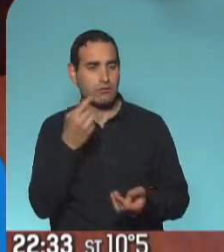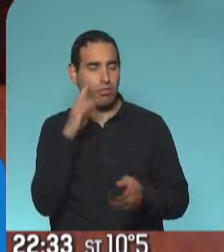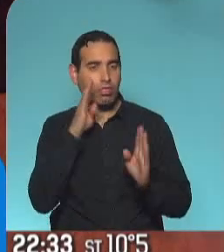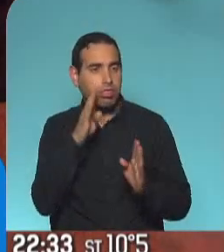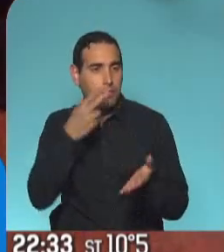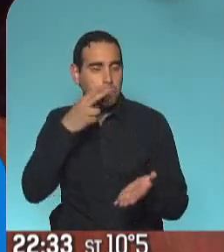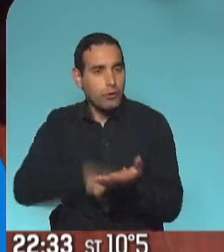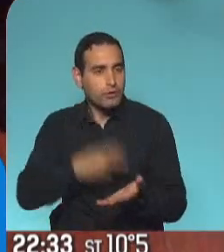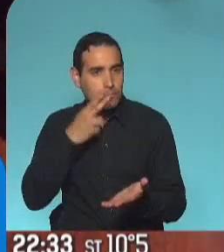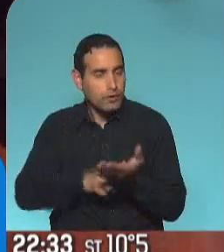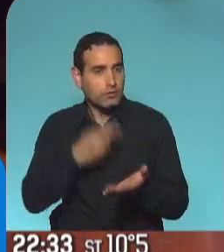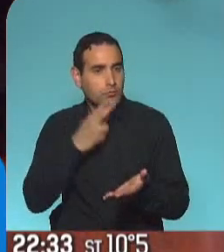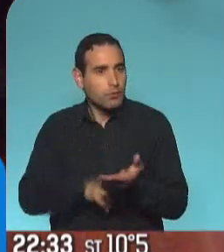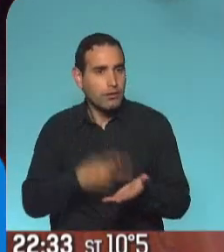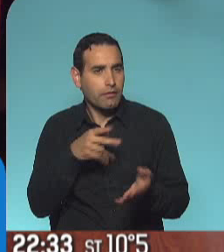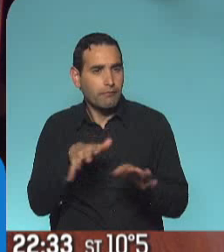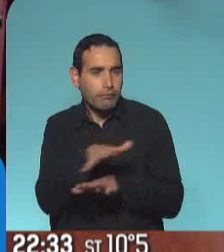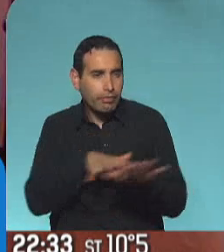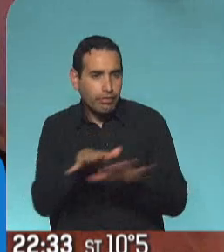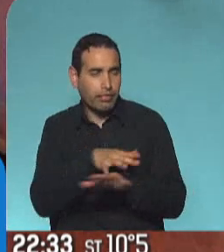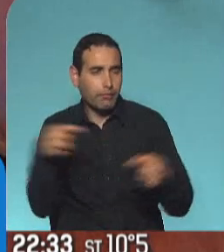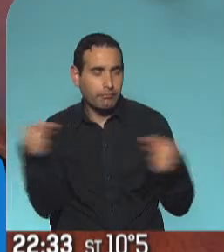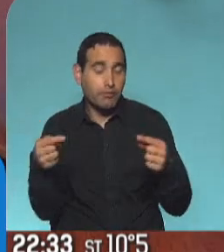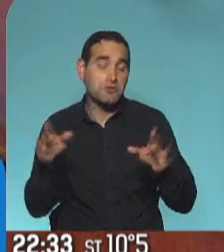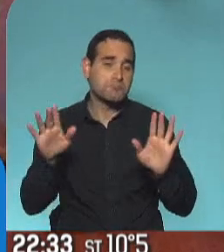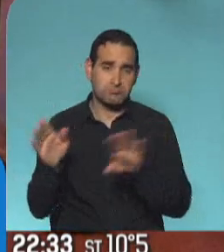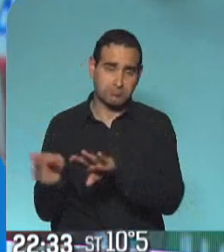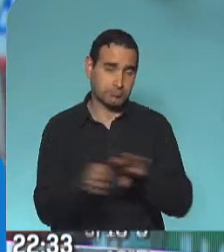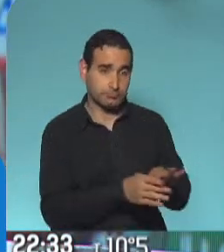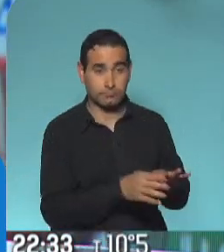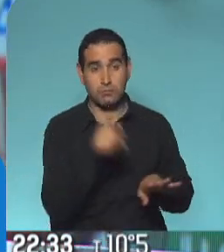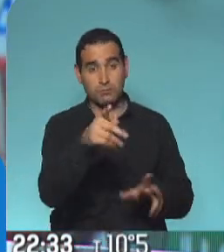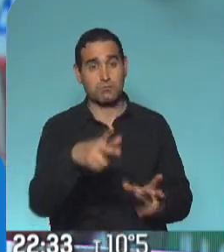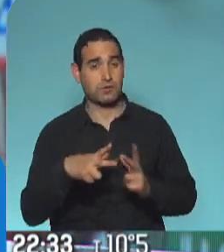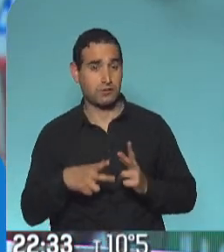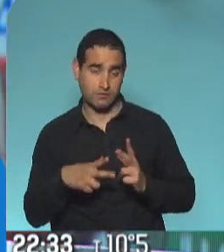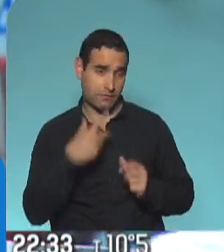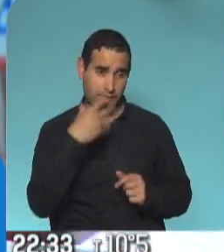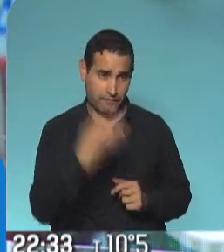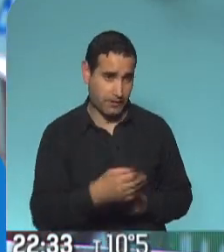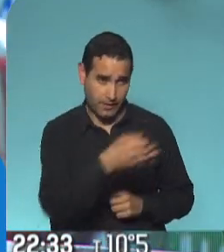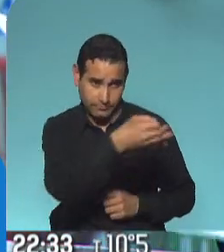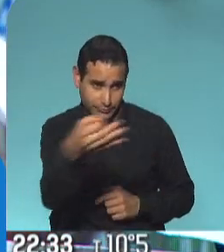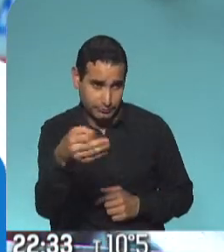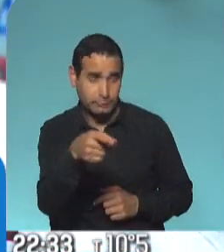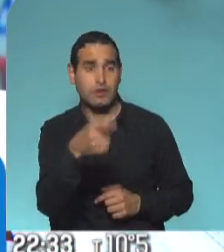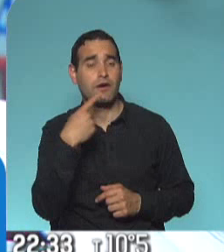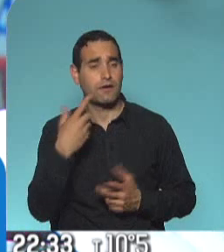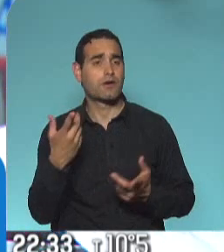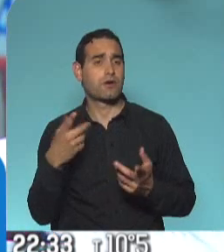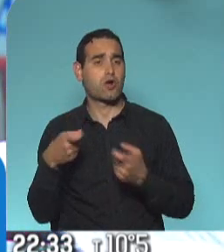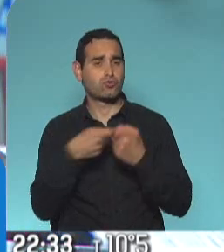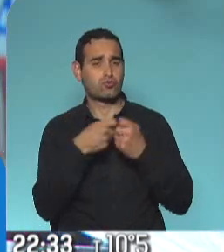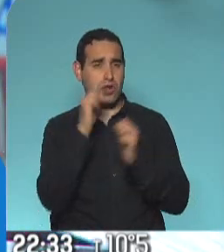de manejo, gestión de la conflictividad. Pero bueno, dejando de lado eso, lo que decís vos es totalmente cierto. Las asociaciones